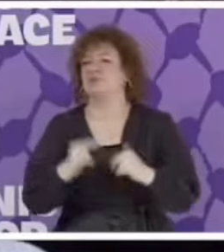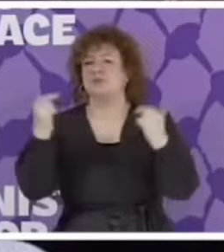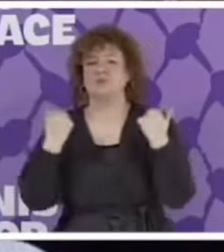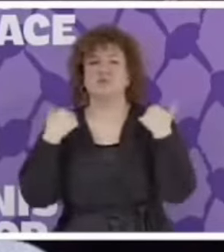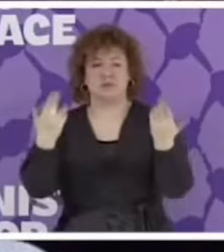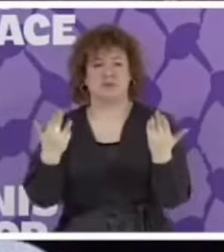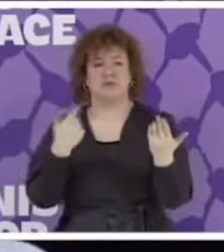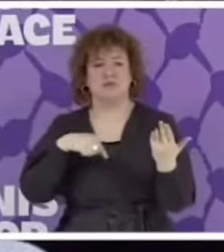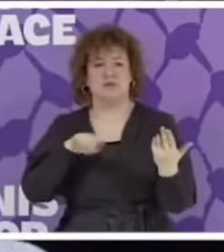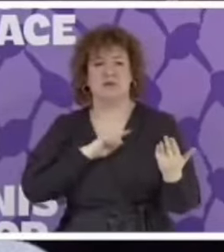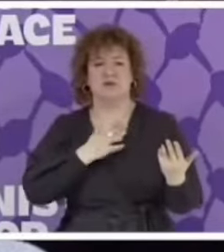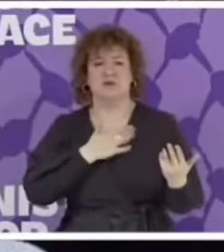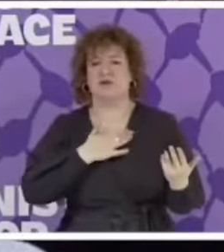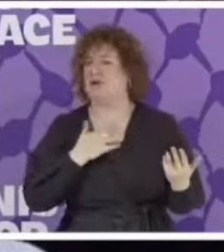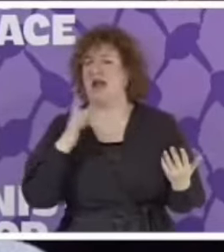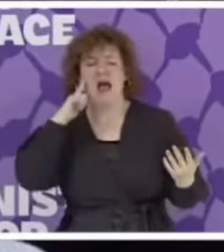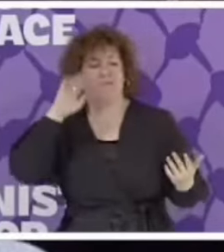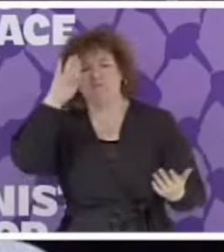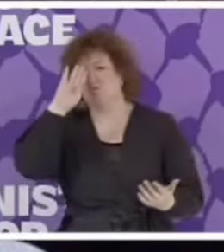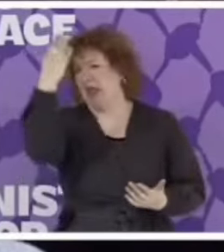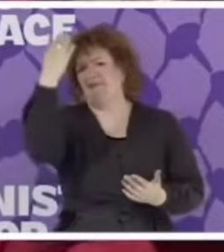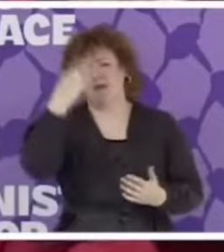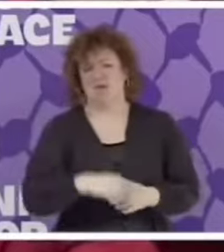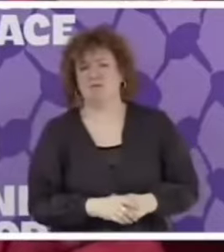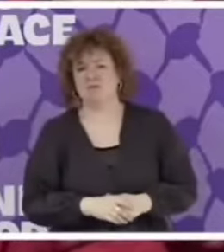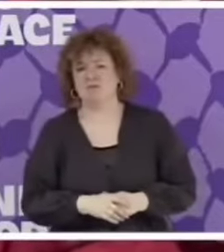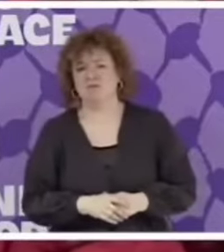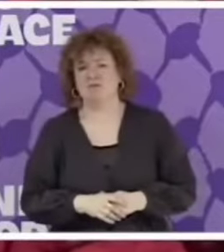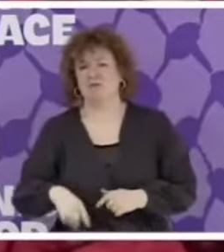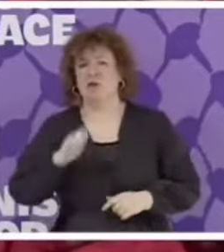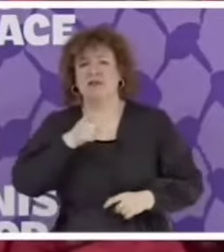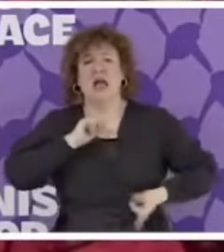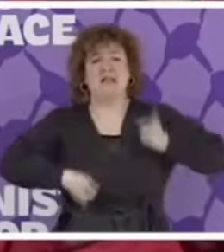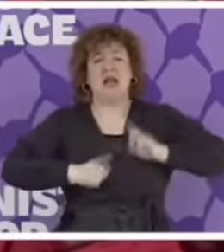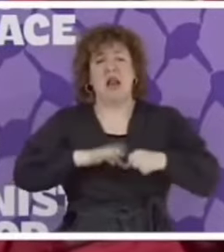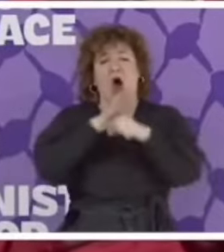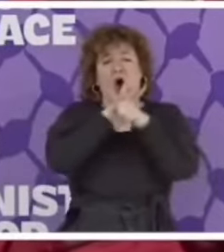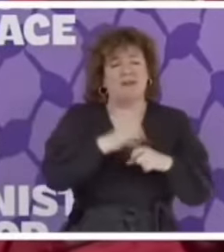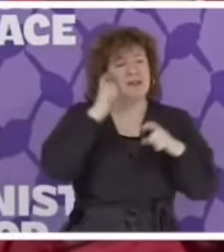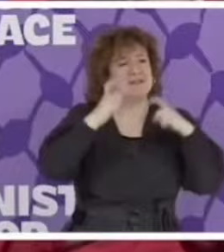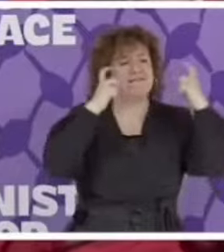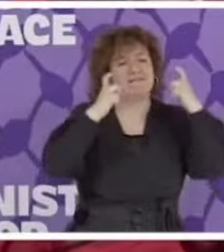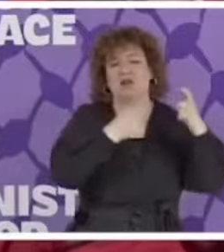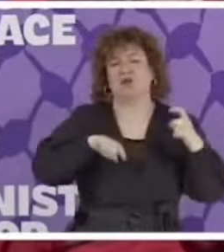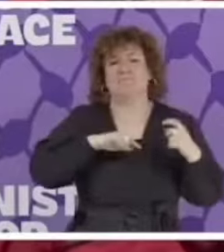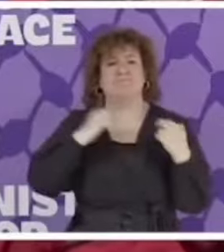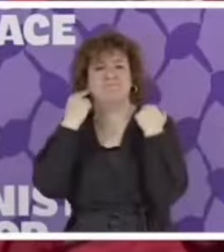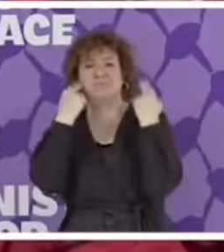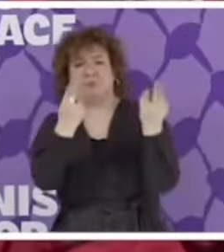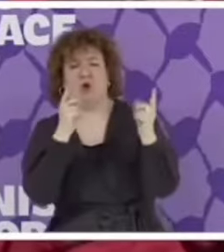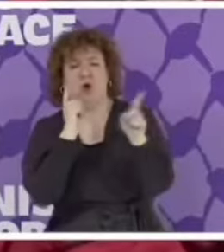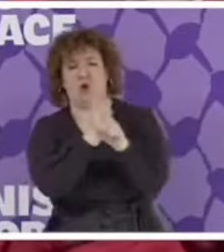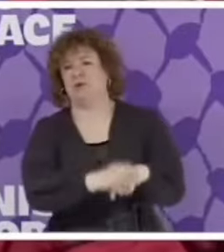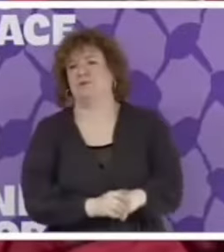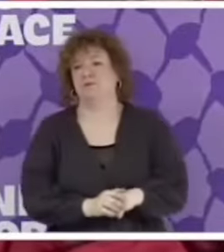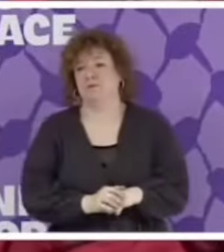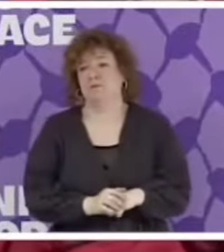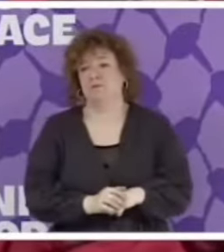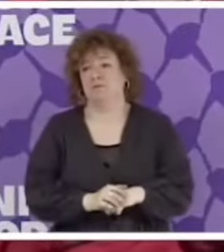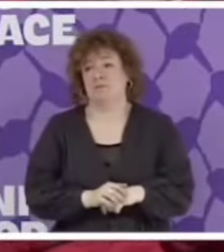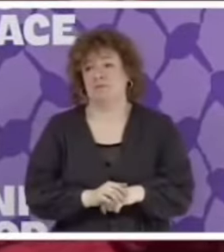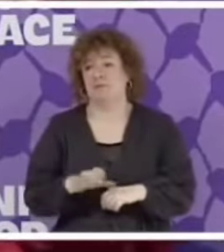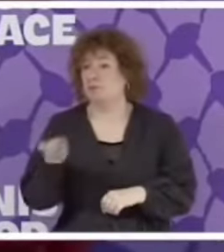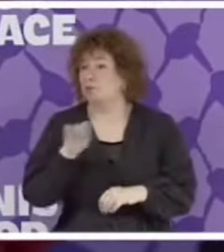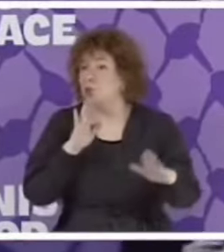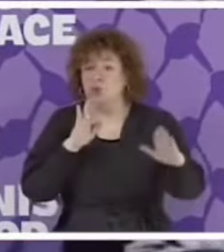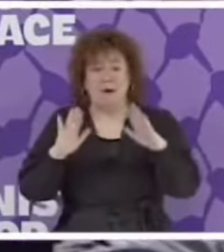nuestro supremo recurso a la rebelión cuando reina la tiranía y la opresión en el mundo. Ese fue uno de